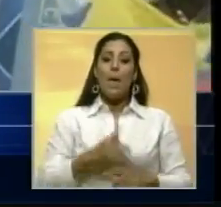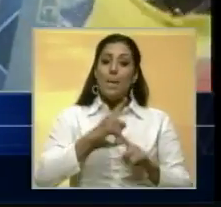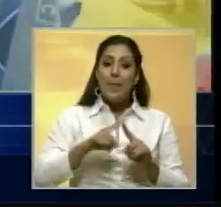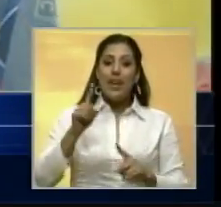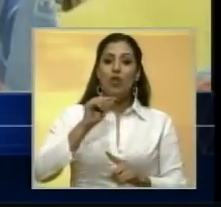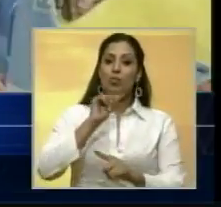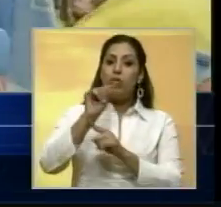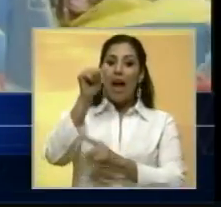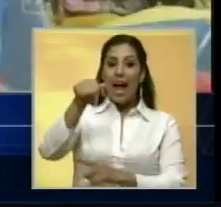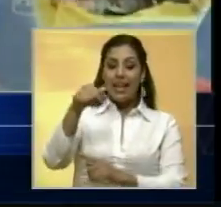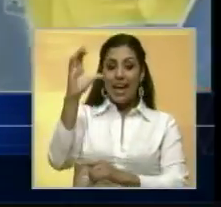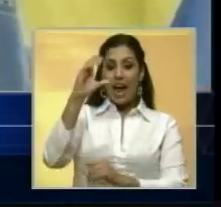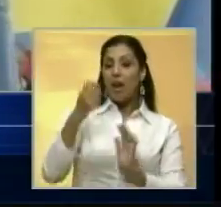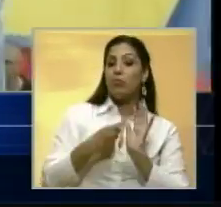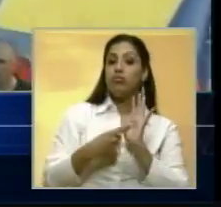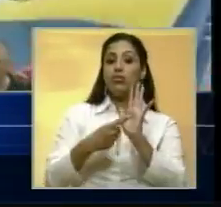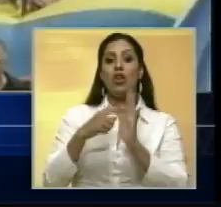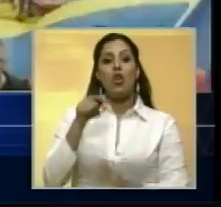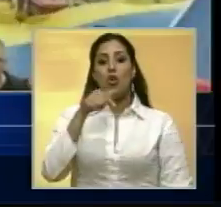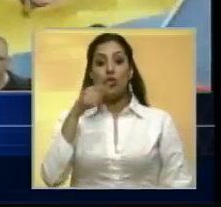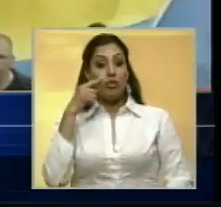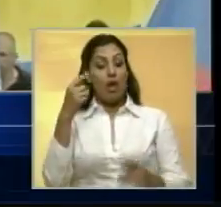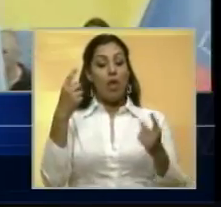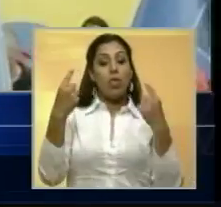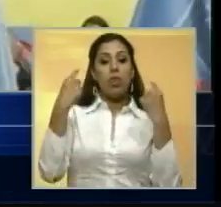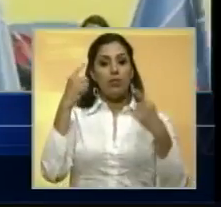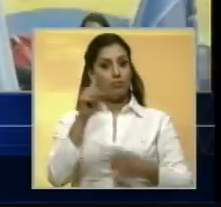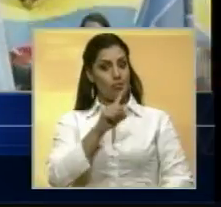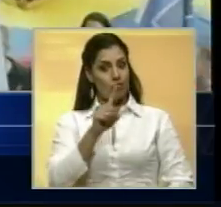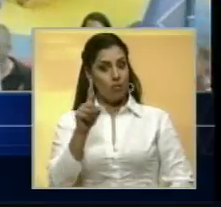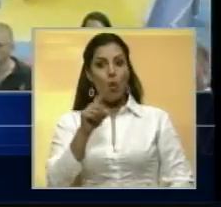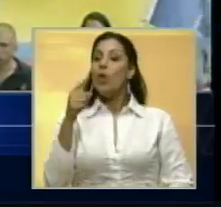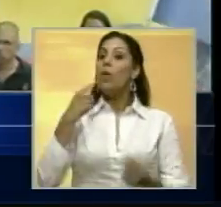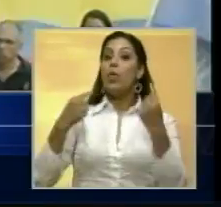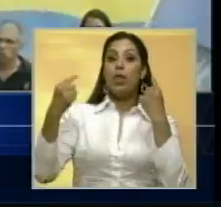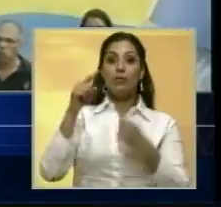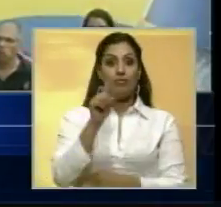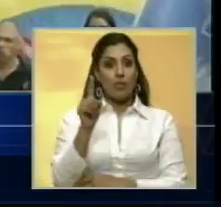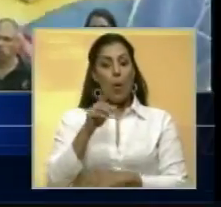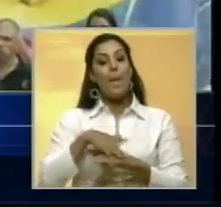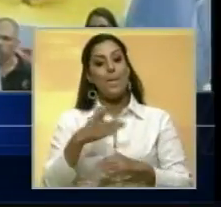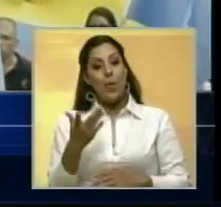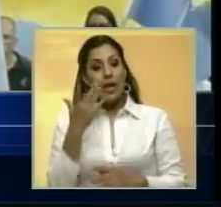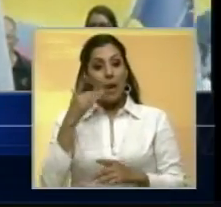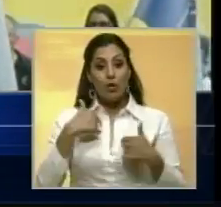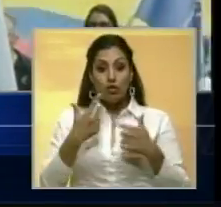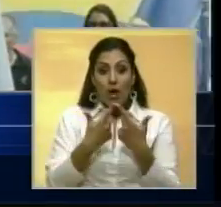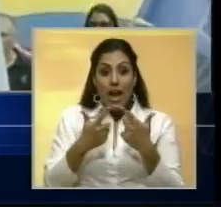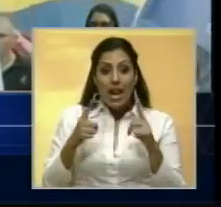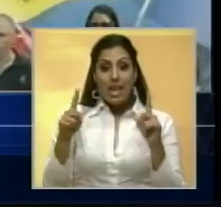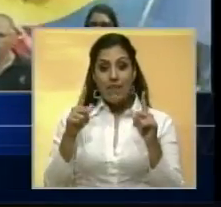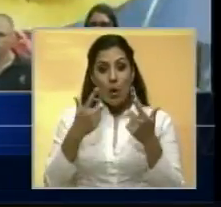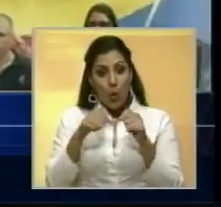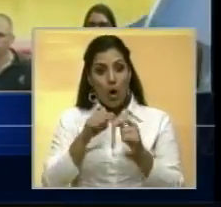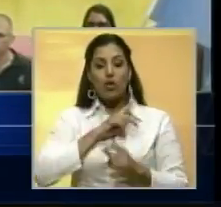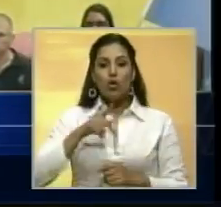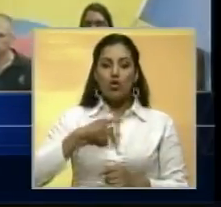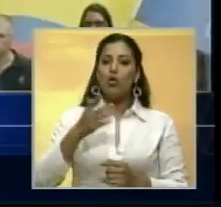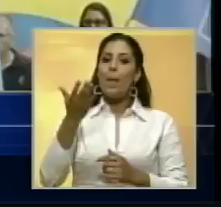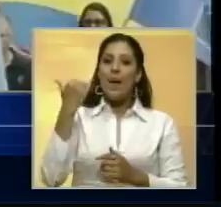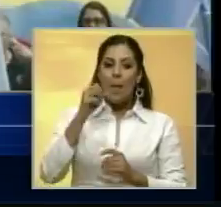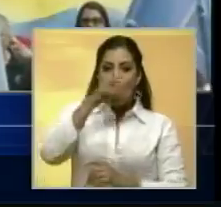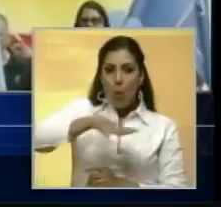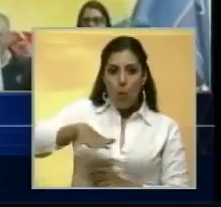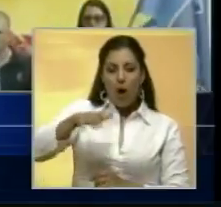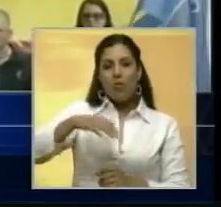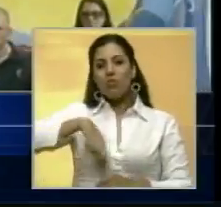se lo decimos hoy desde aquí de Caracas, que no se descuiden, porque espacio que nos dejen libre, espacio que vamos a llenar de pueblo,